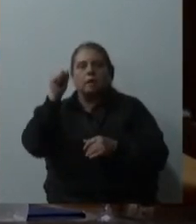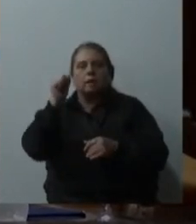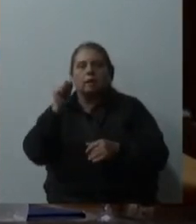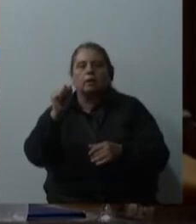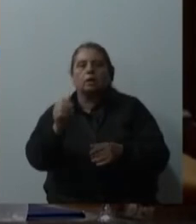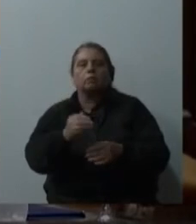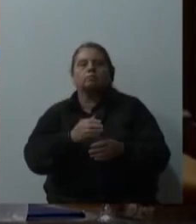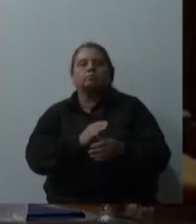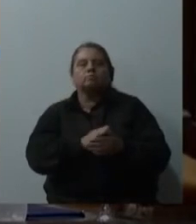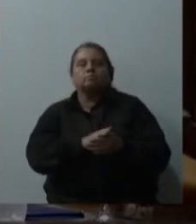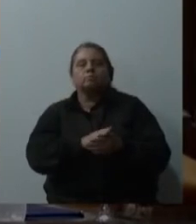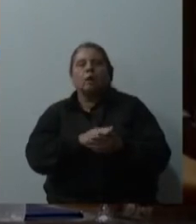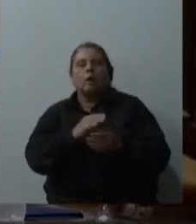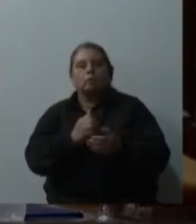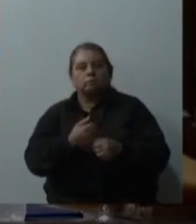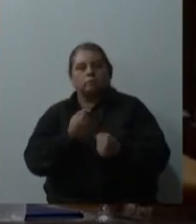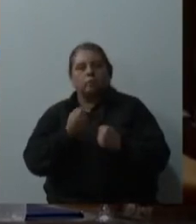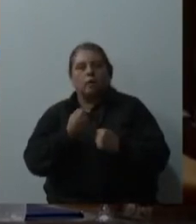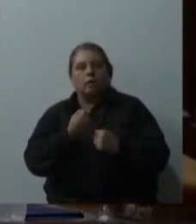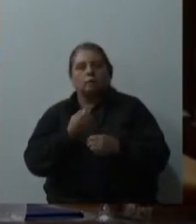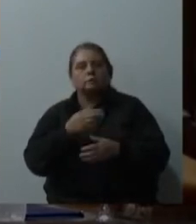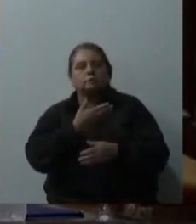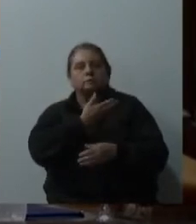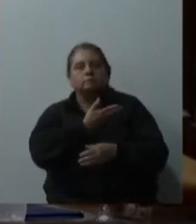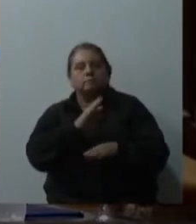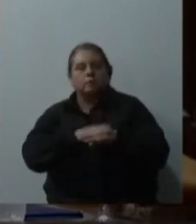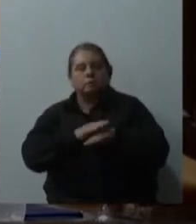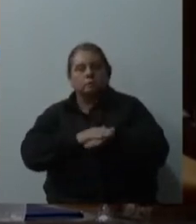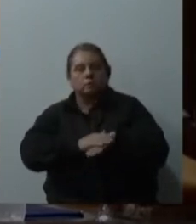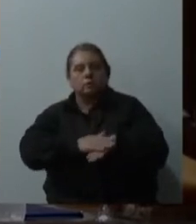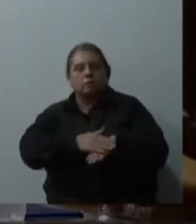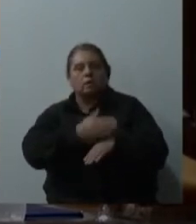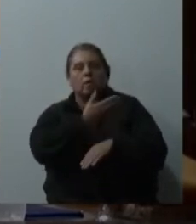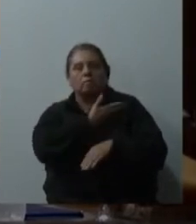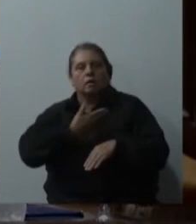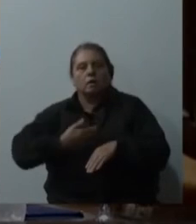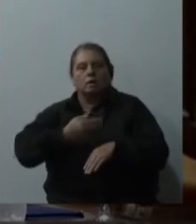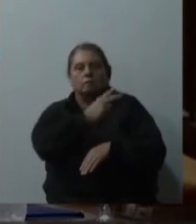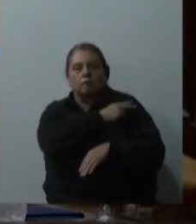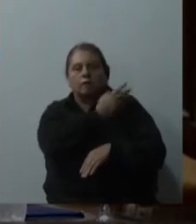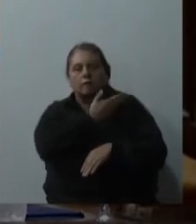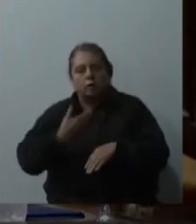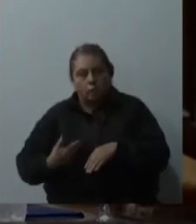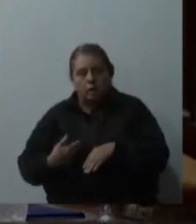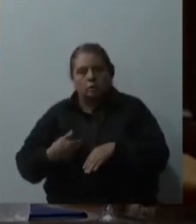lealtad y patriotismo el cargo de jefe de gobierno de la Ciudad Autónoma de Buenos Aires para el que he sido